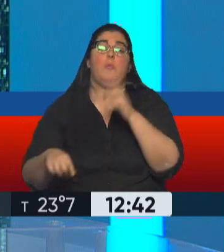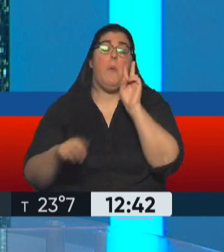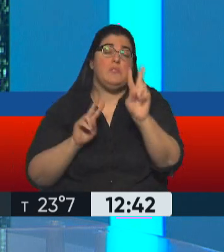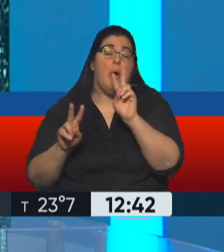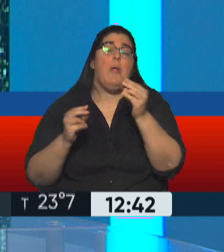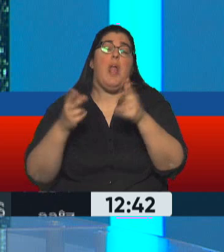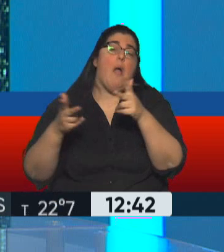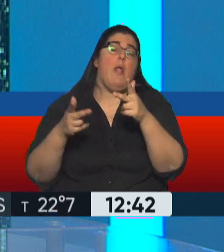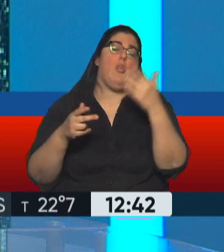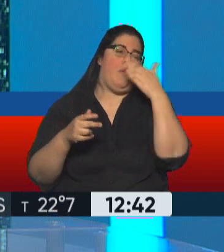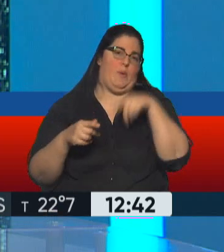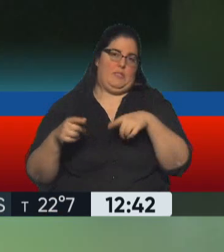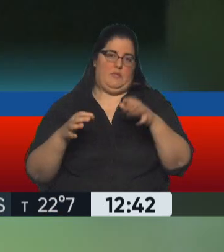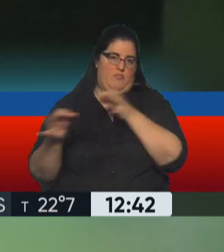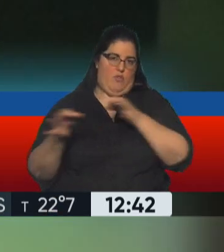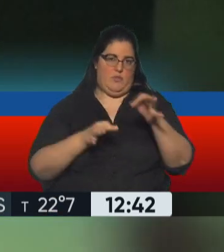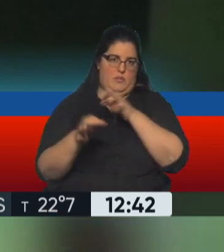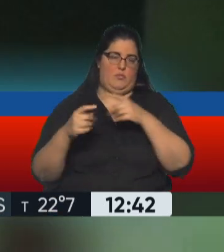para debatirlo luego aquí en la mesa.